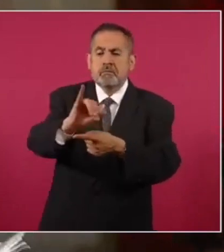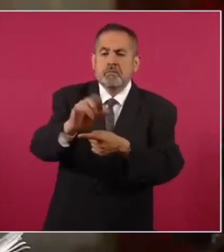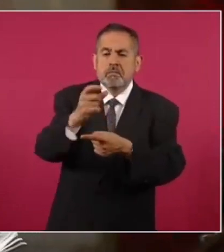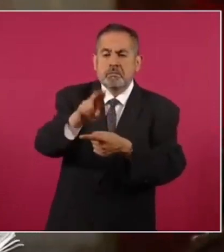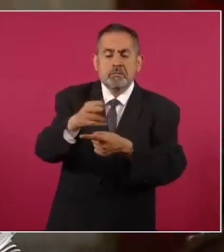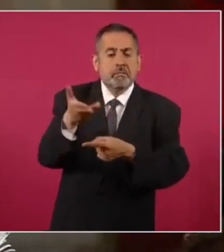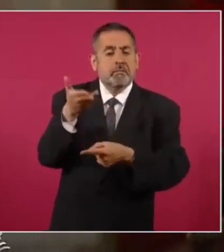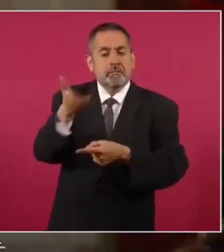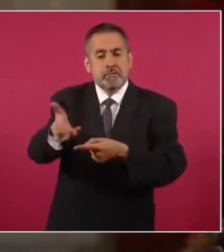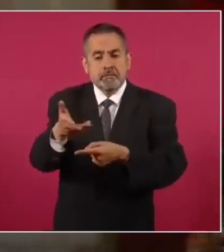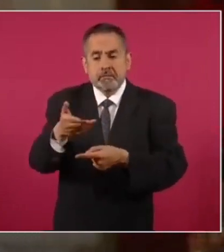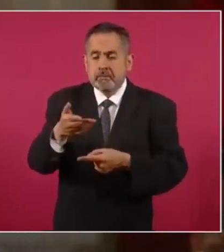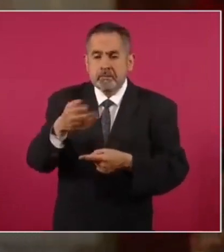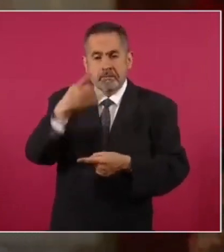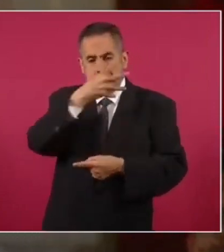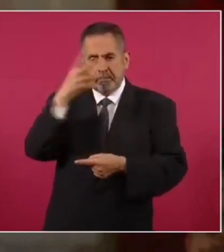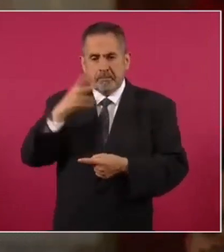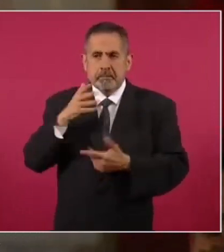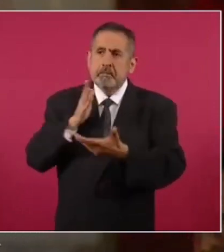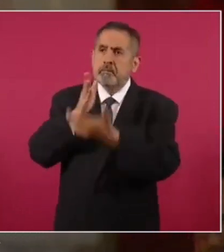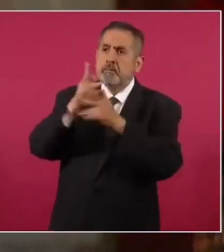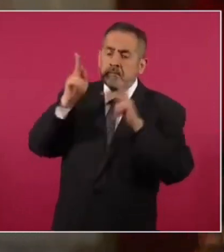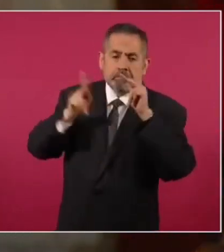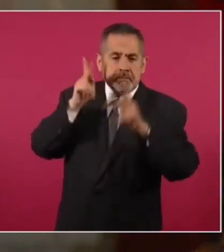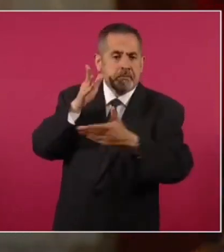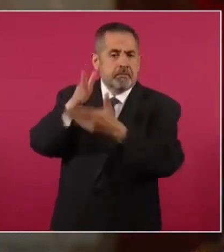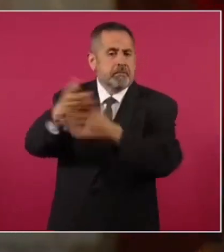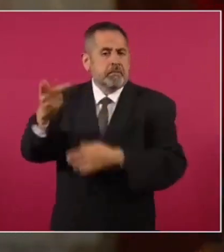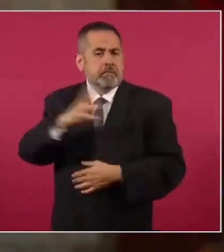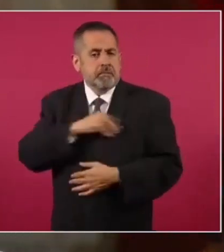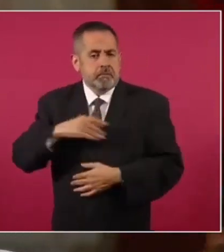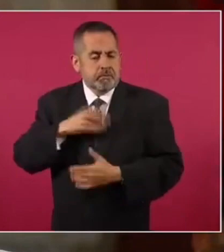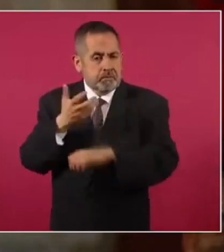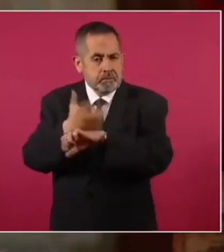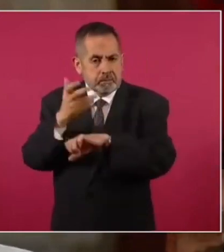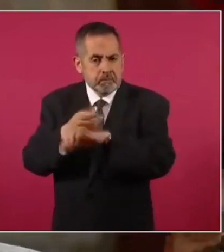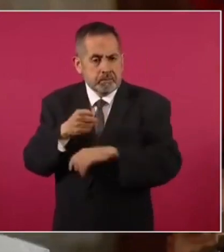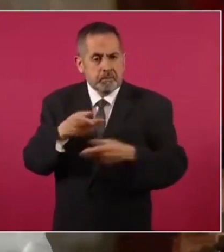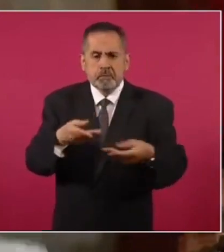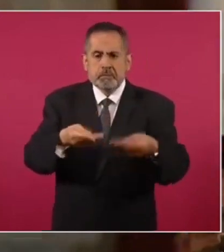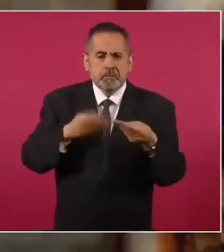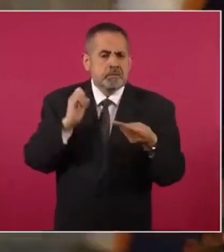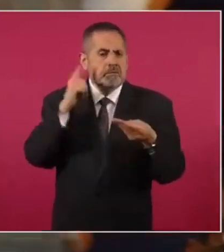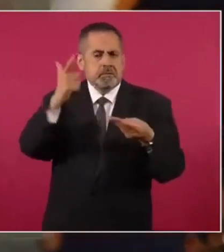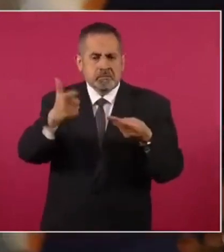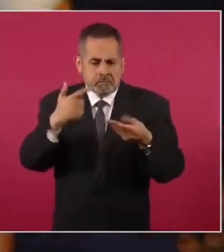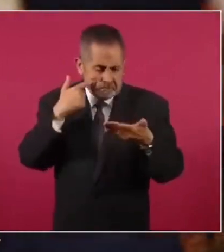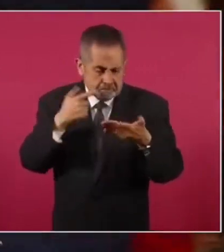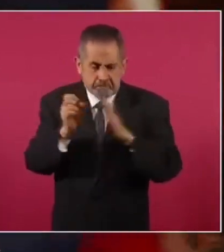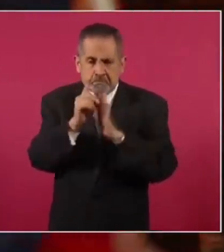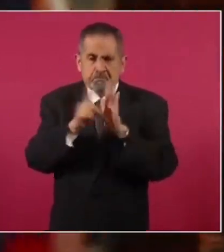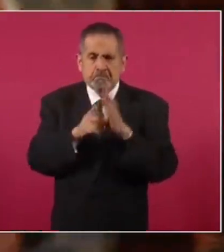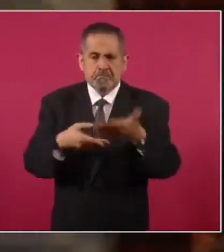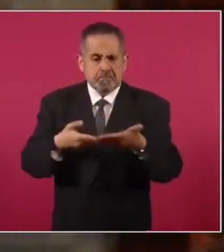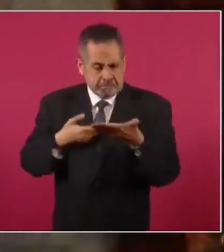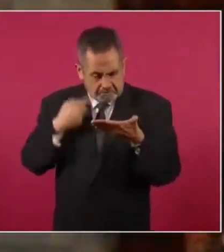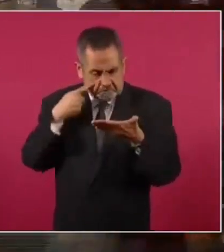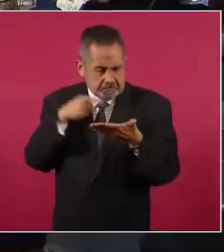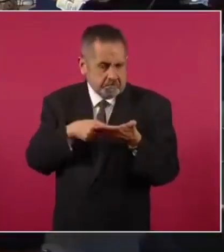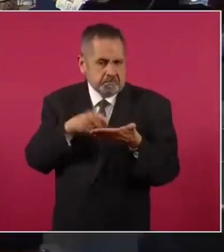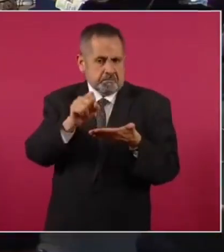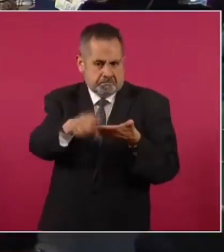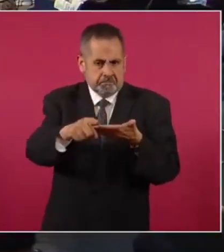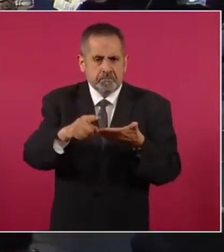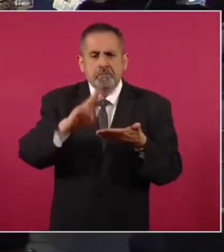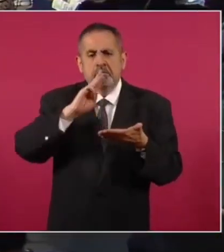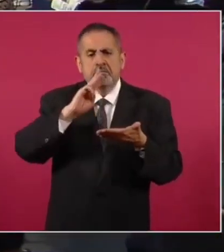solicitado ella una visa humanitaria para visitar a su hijo en Estados Unidos, y si usted ha recibido otra solicitud sobre